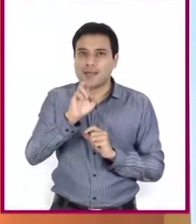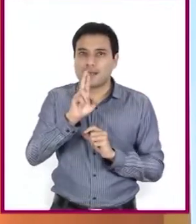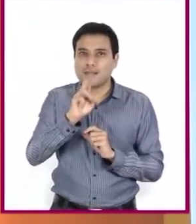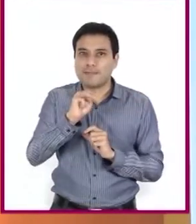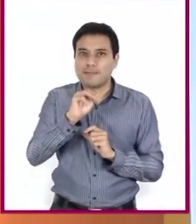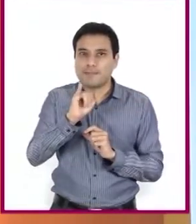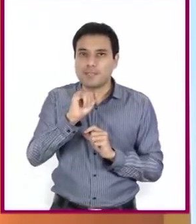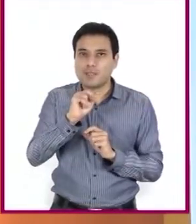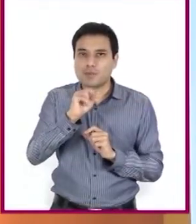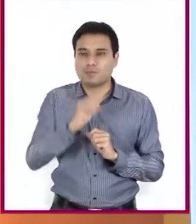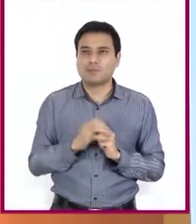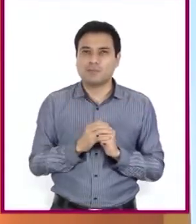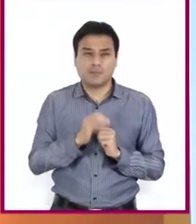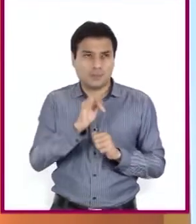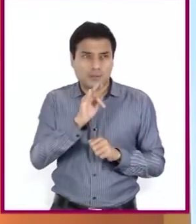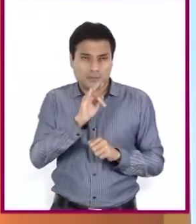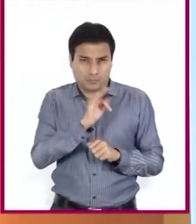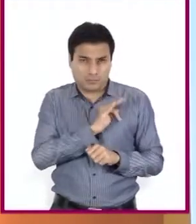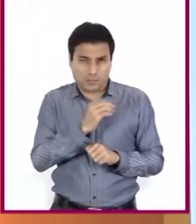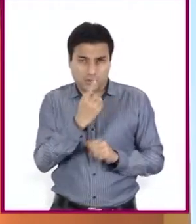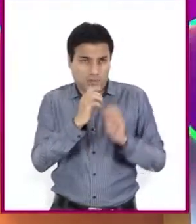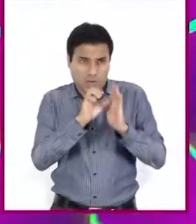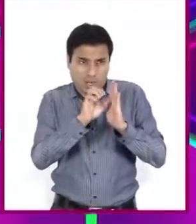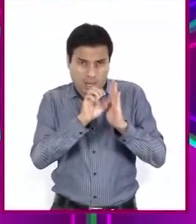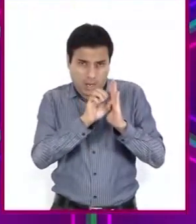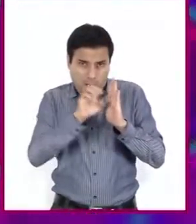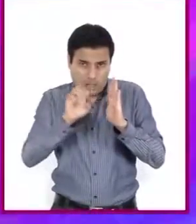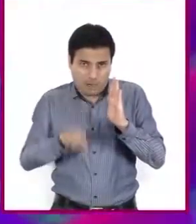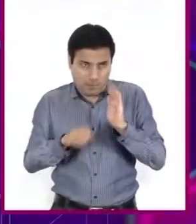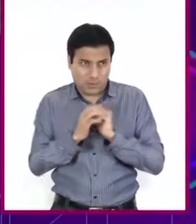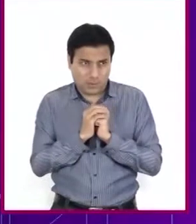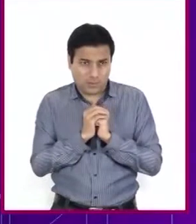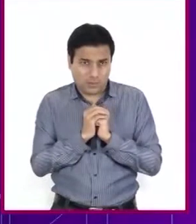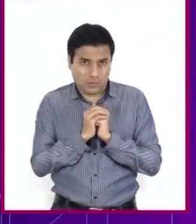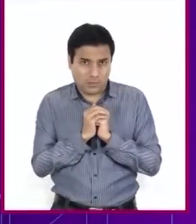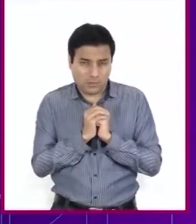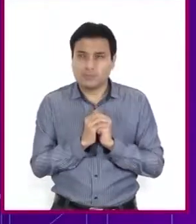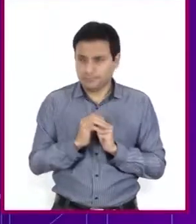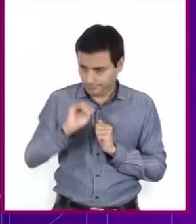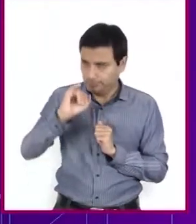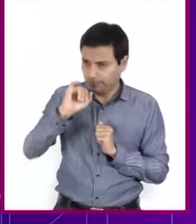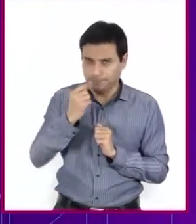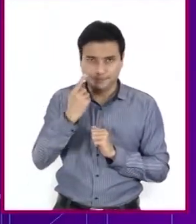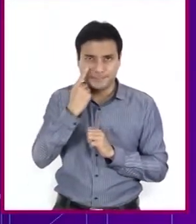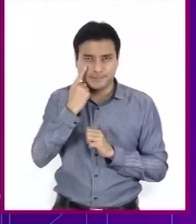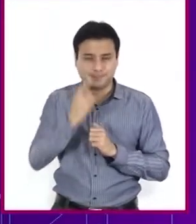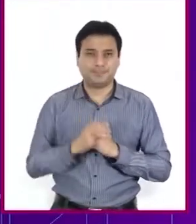¿nos puede mostrar un ejemplo de una sucesión representada con figuras, por favor? Claro.